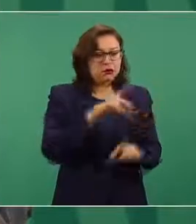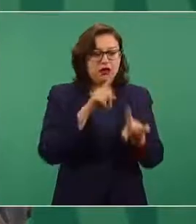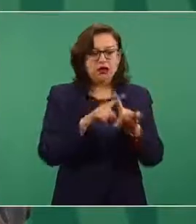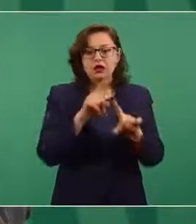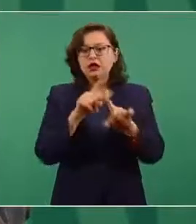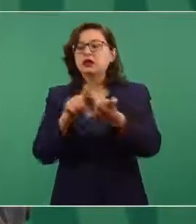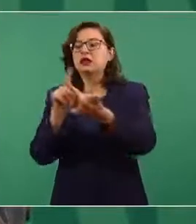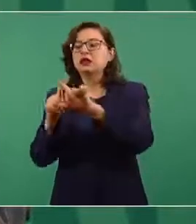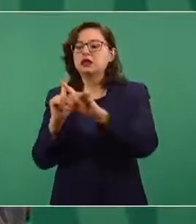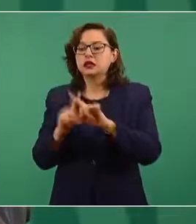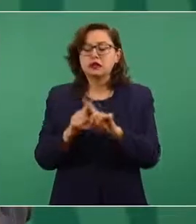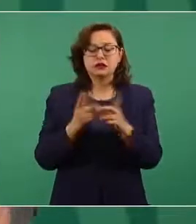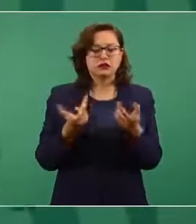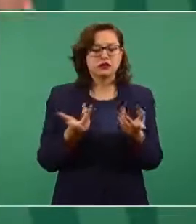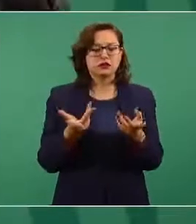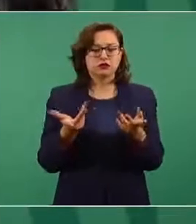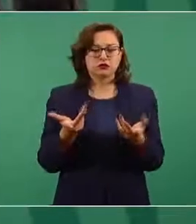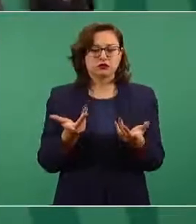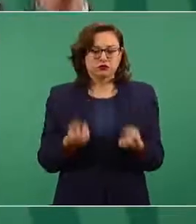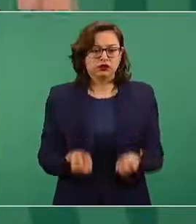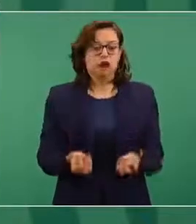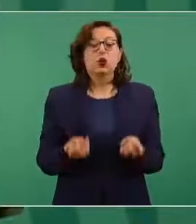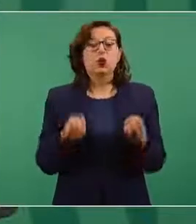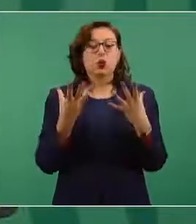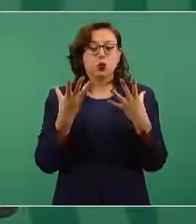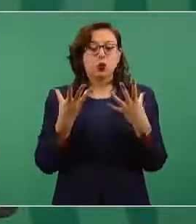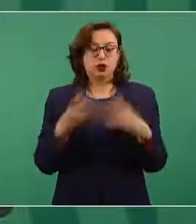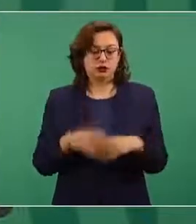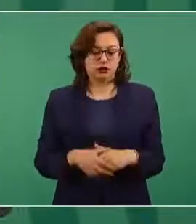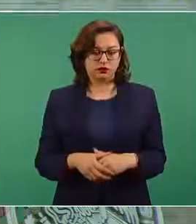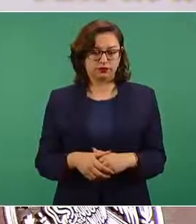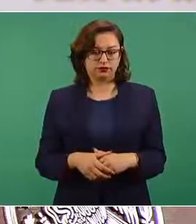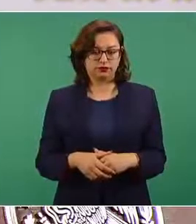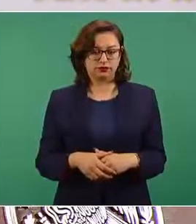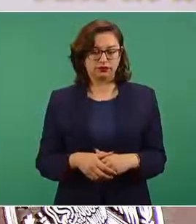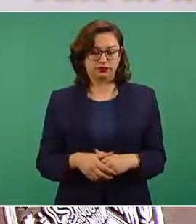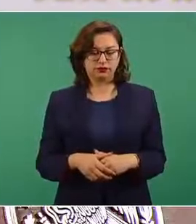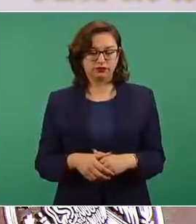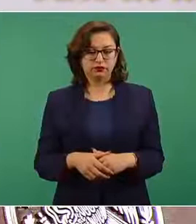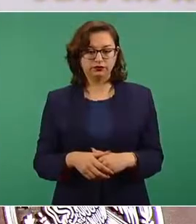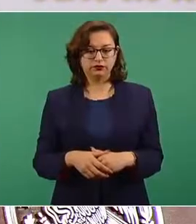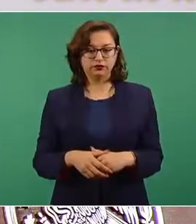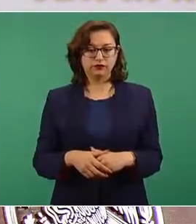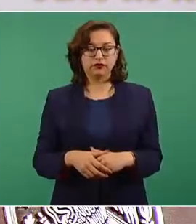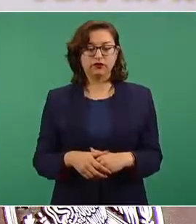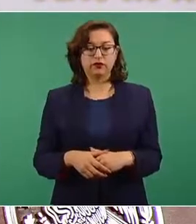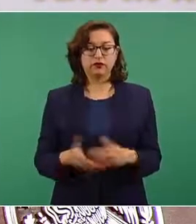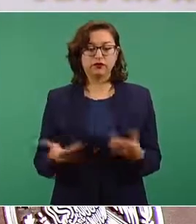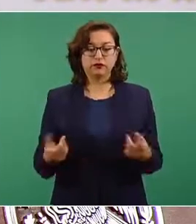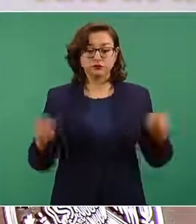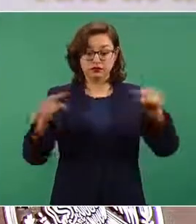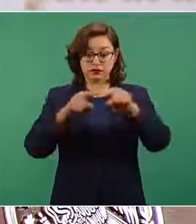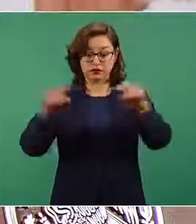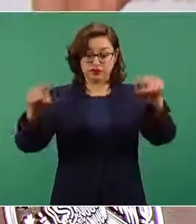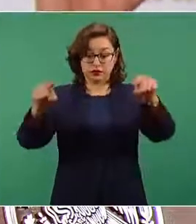existe ahora, cuánto de ese polígono entregado por el general Cárdenas